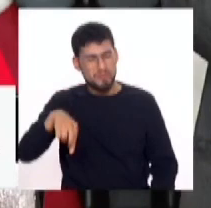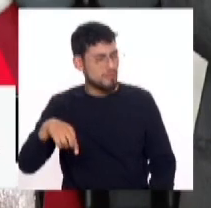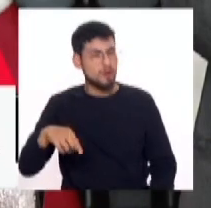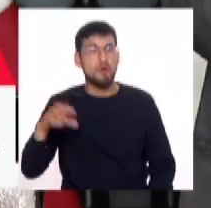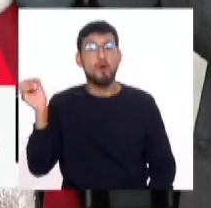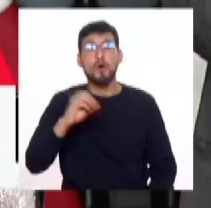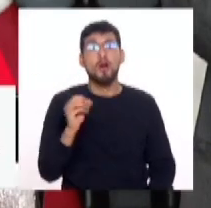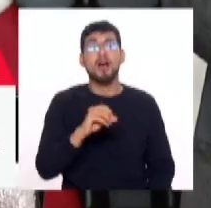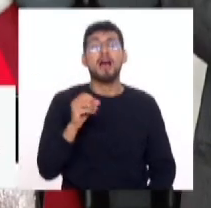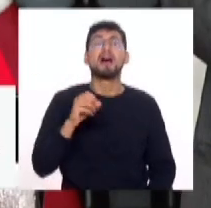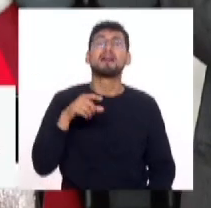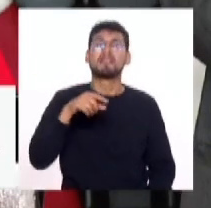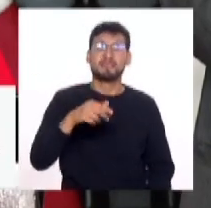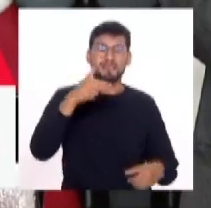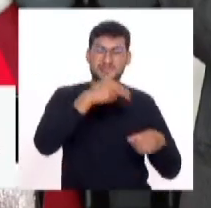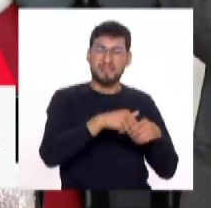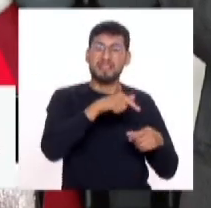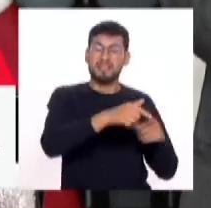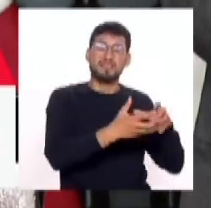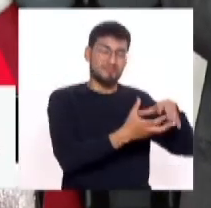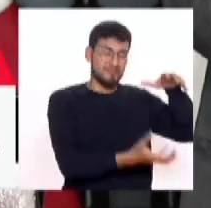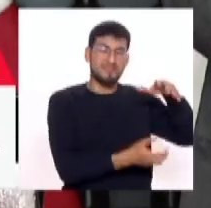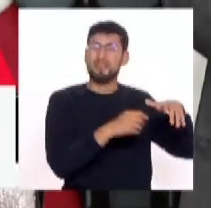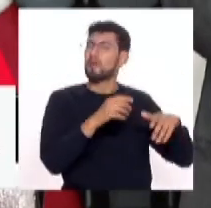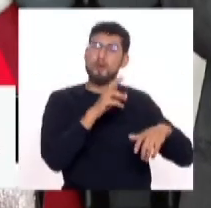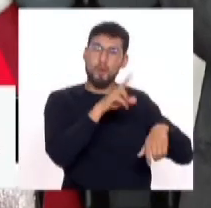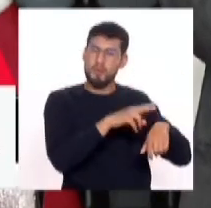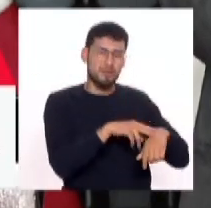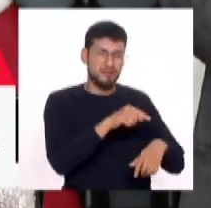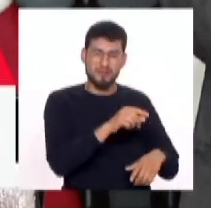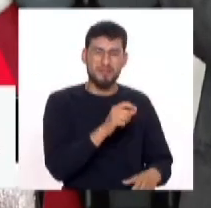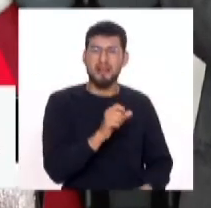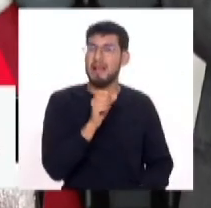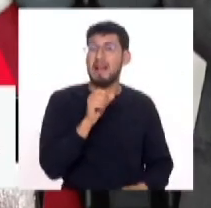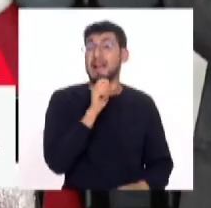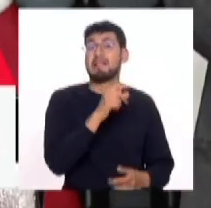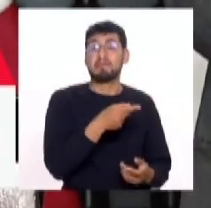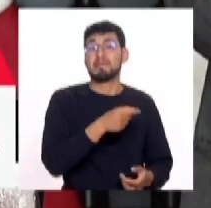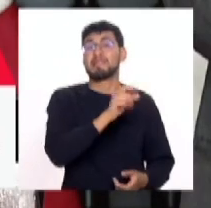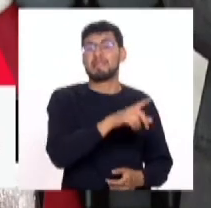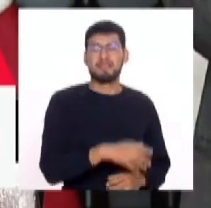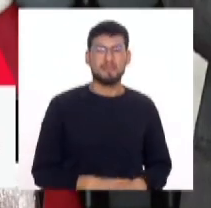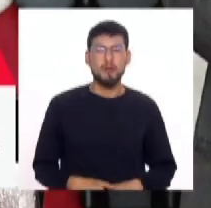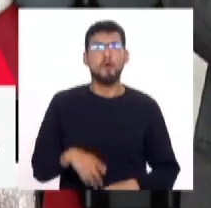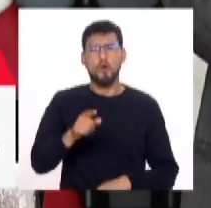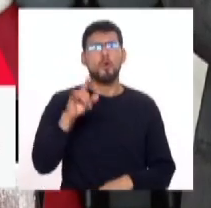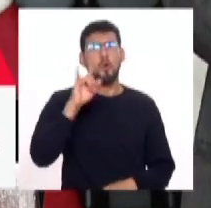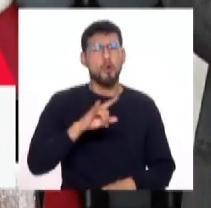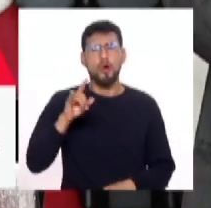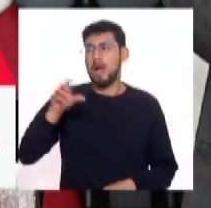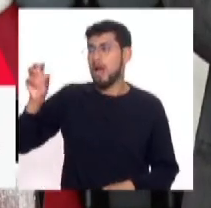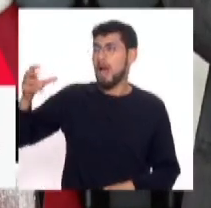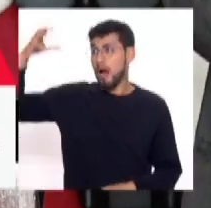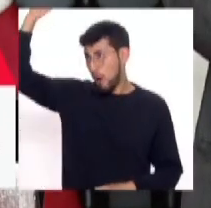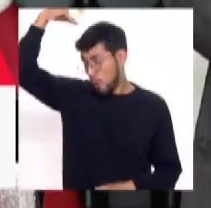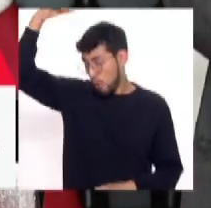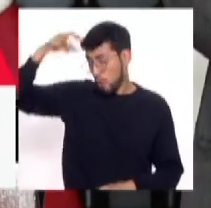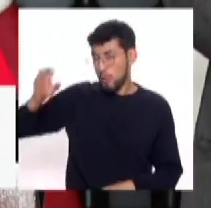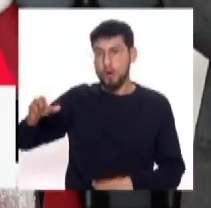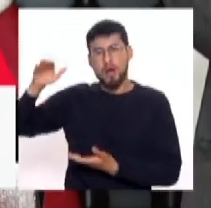o el balón de gas convencional. Además, puede ser usado para la termocalefacción con